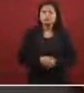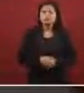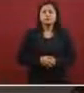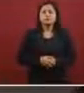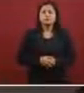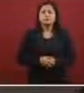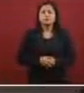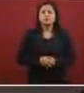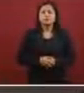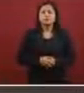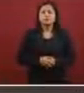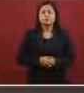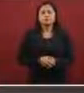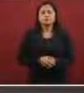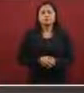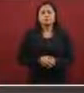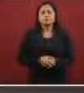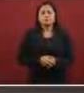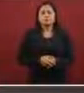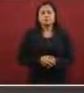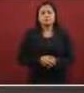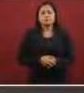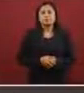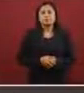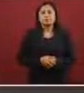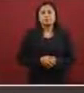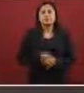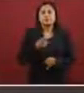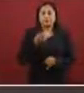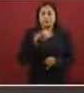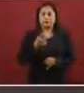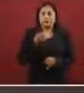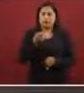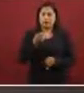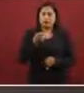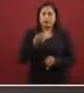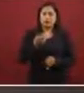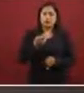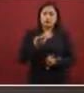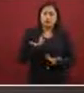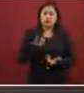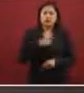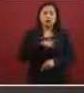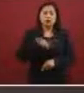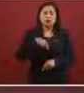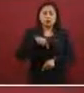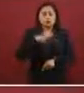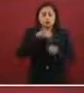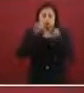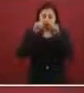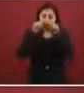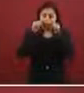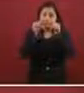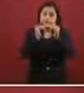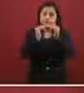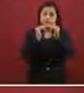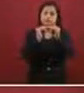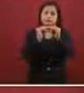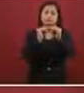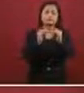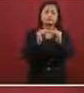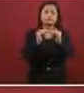contra las variaciones de precios en términos reales de gasolinas, luego de los atentados en plantas petroleras en Arabia Saudita.